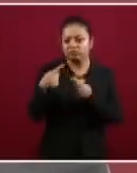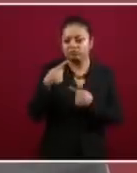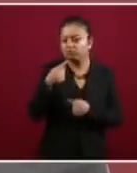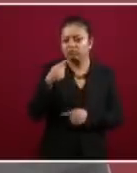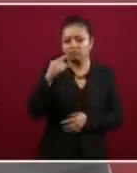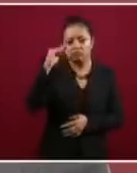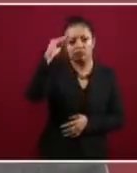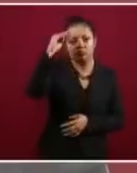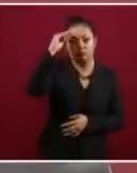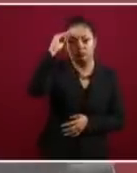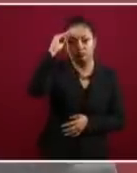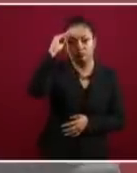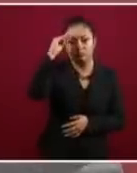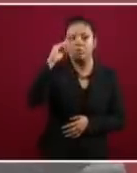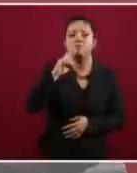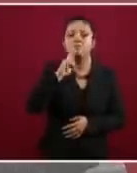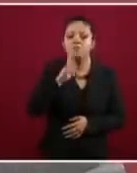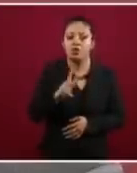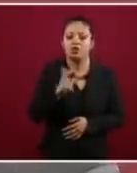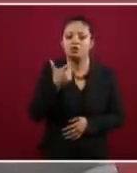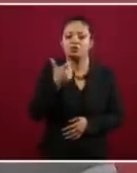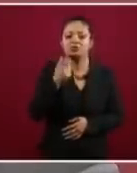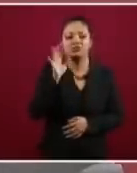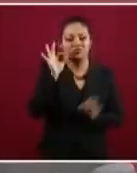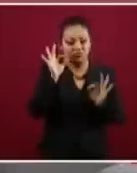haga con recursos propios,